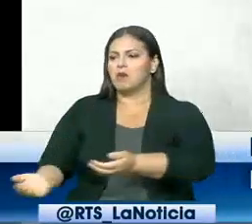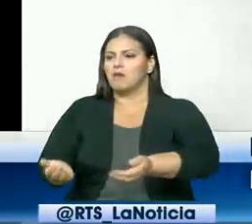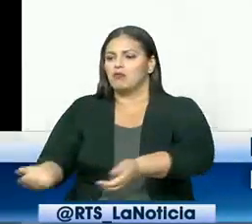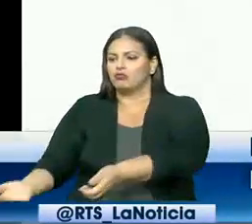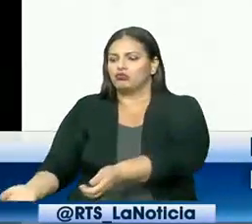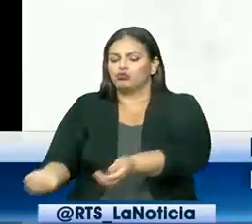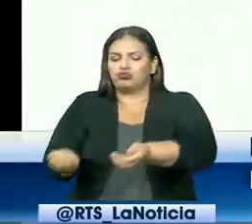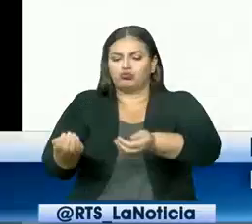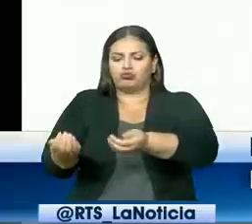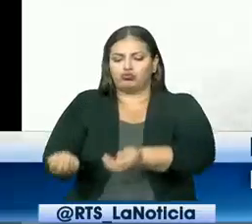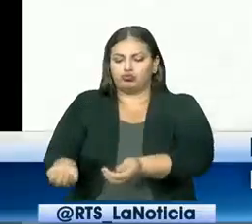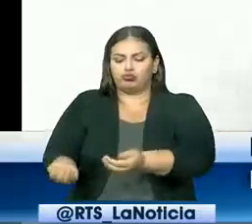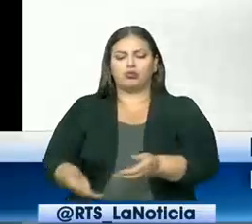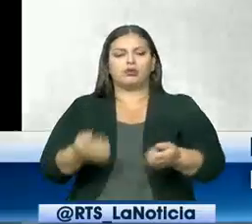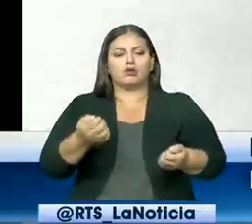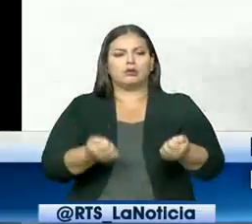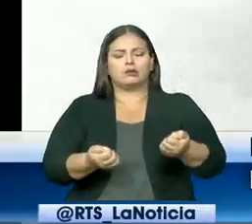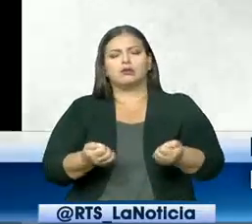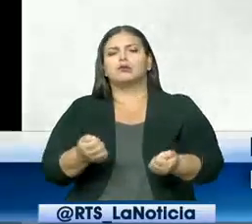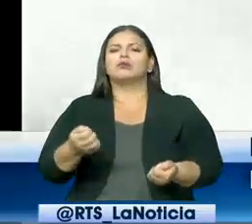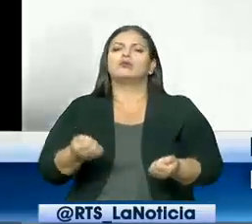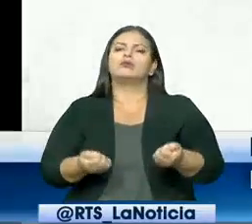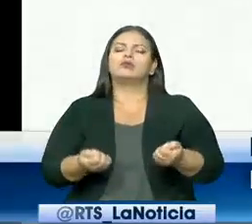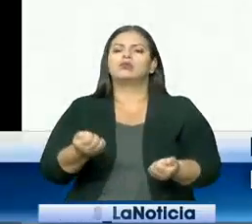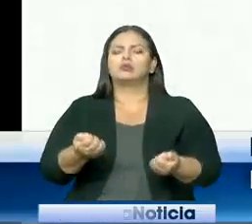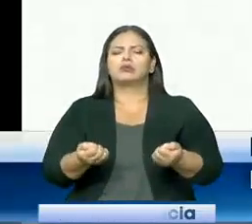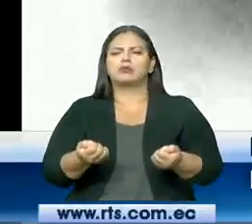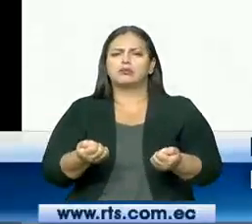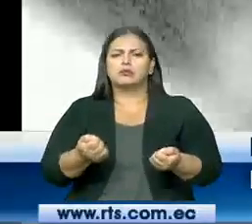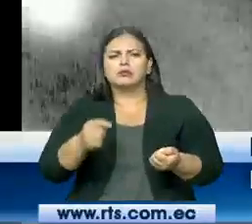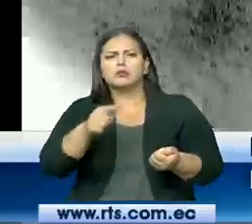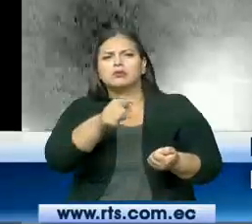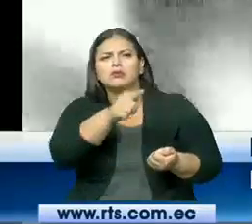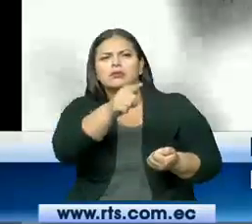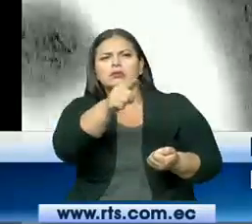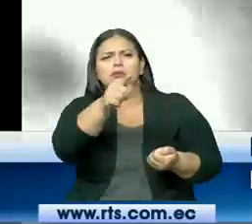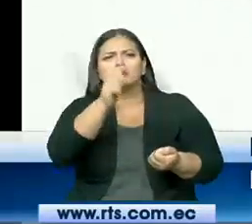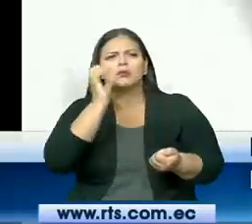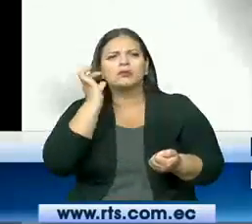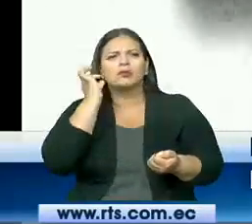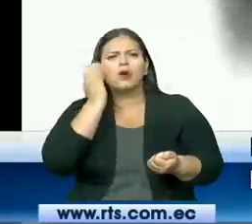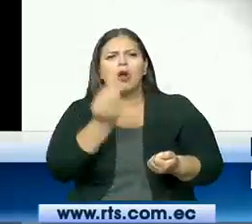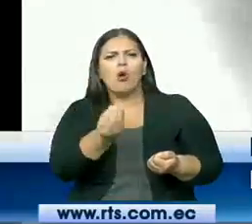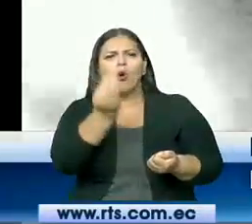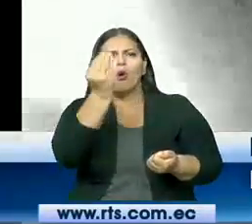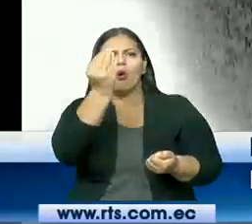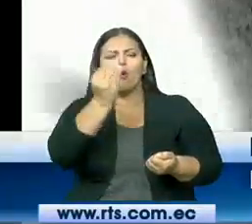es? Yo no sé. Pues, yo la no sé. Boca, dele, pero sí. No, está muy